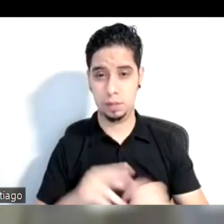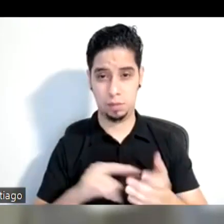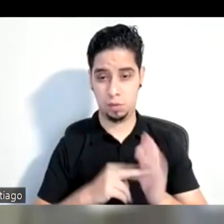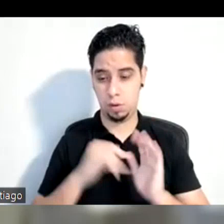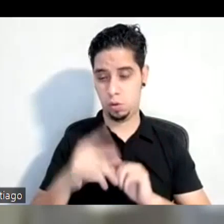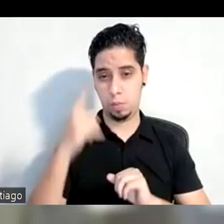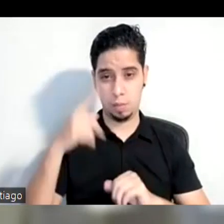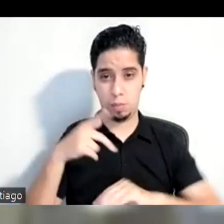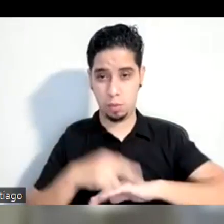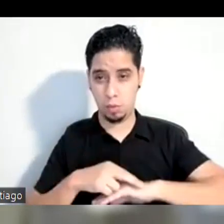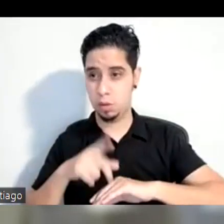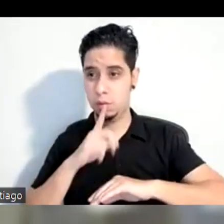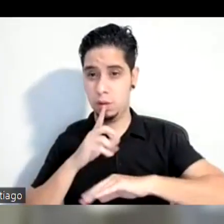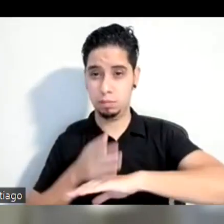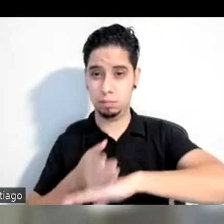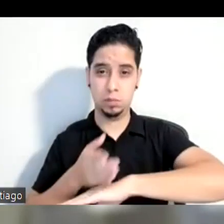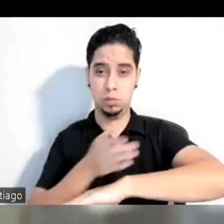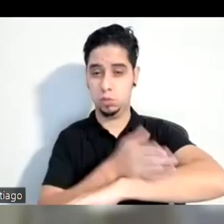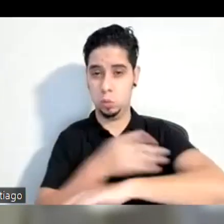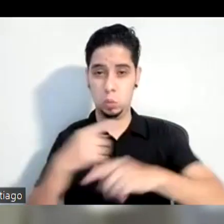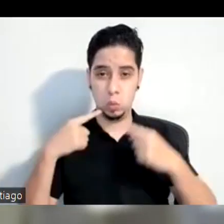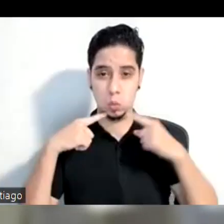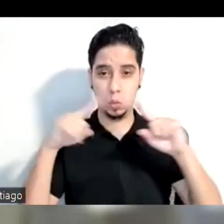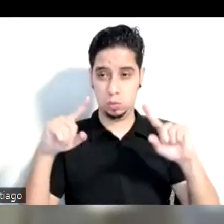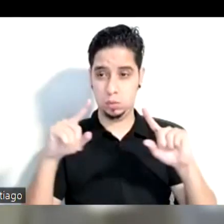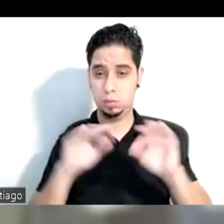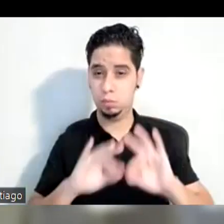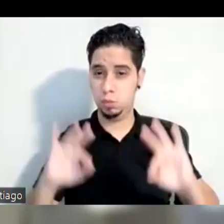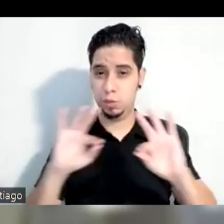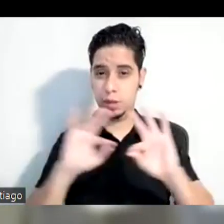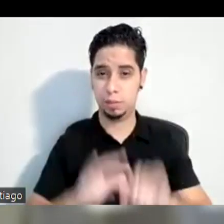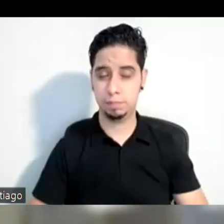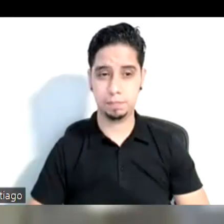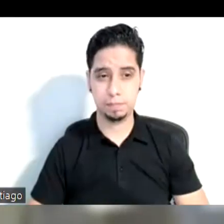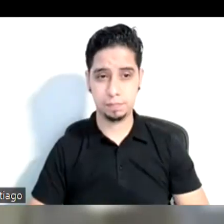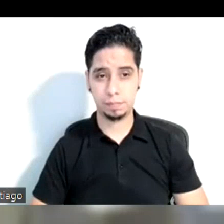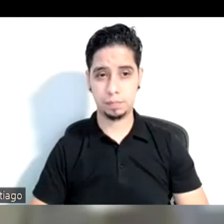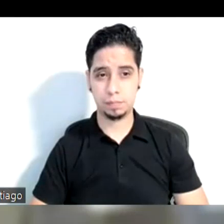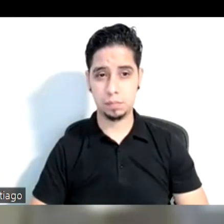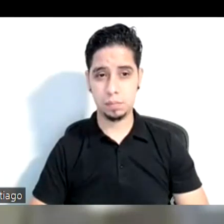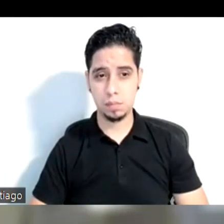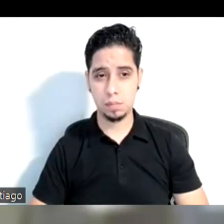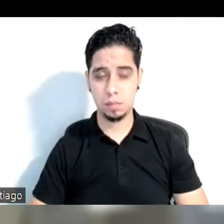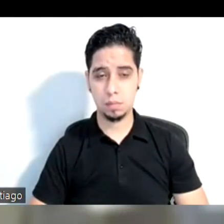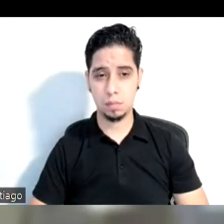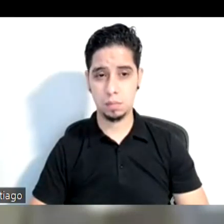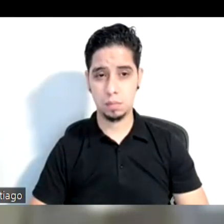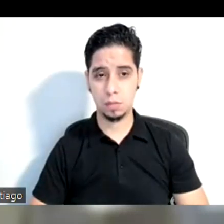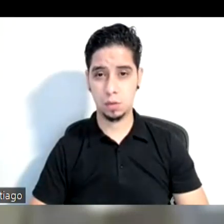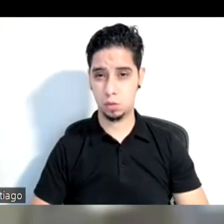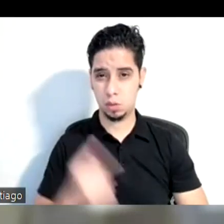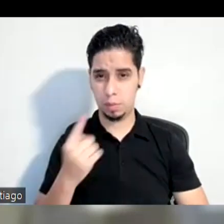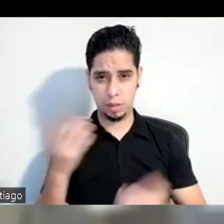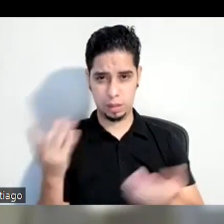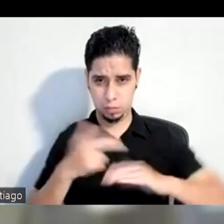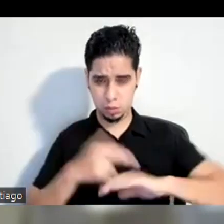sido un progreso y un logro bien, bien significativo. Eso solamente lo hay aquí, ¿verdad? O sea, o